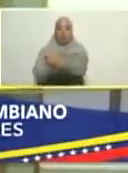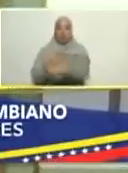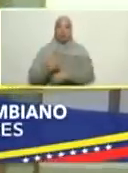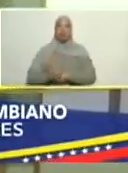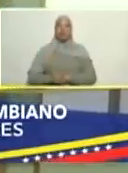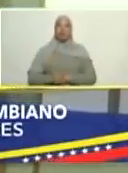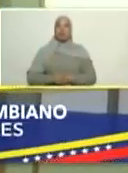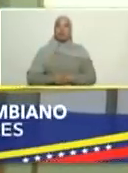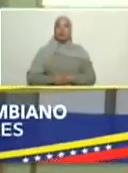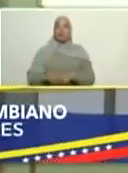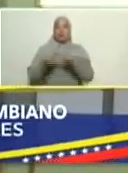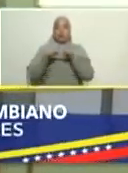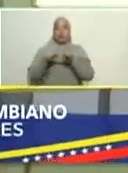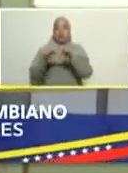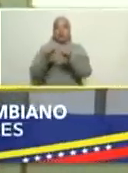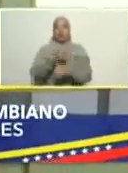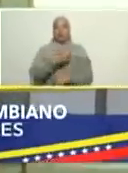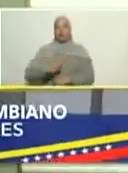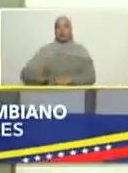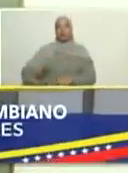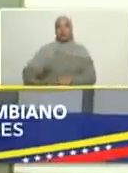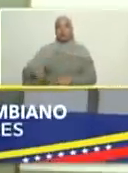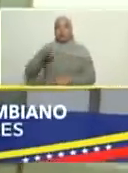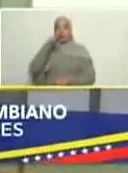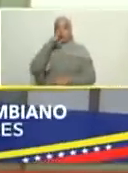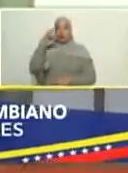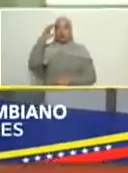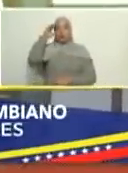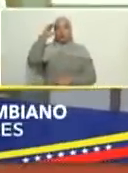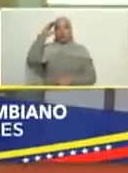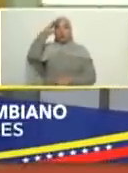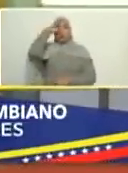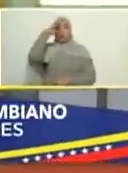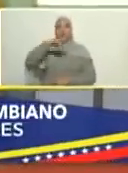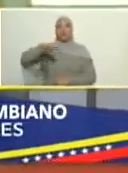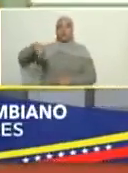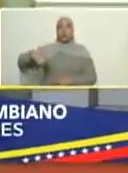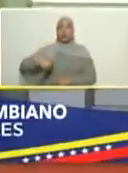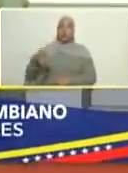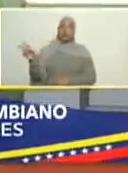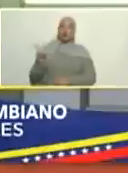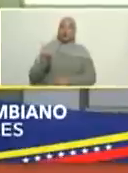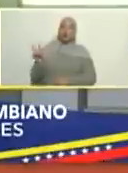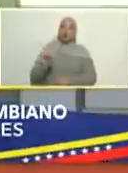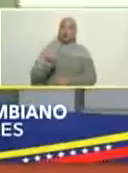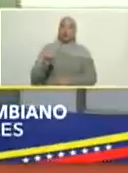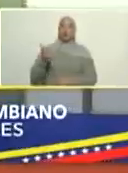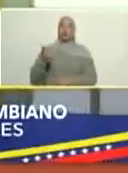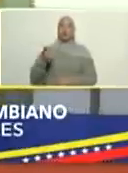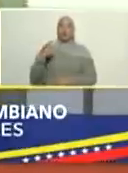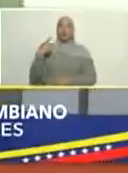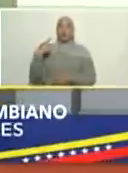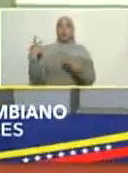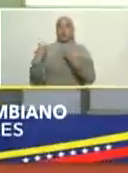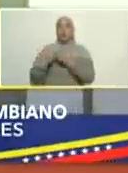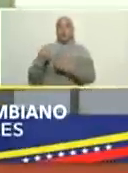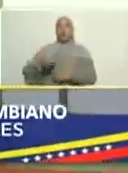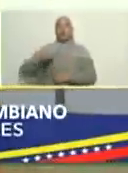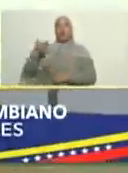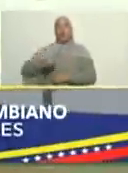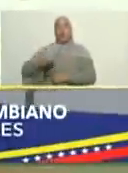Continúa la visita del presidente de la República de Colombia, Gustavo Petro, a nuestro país, Venezuela, con el que ha sostenido